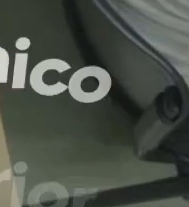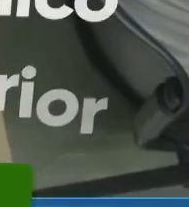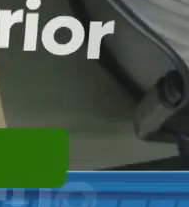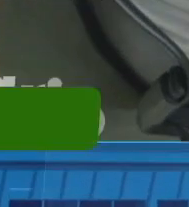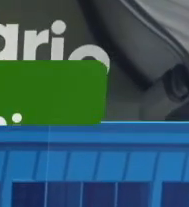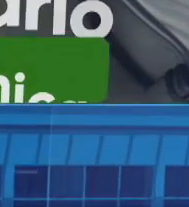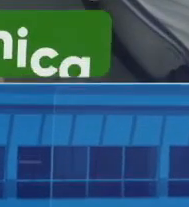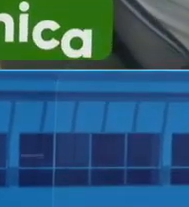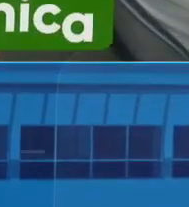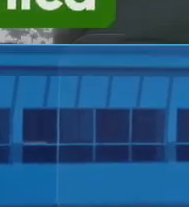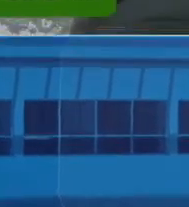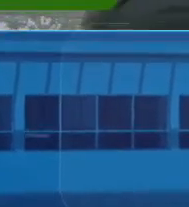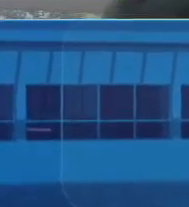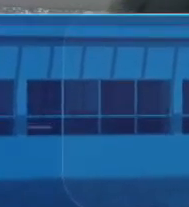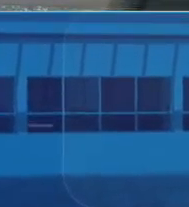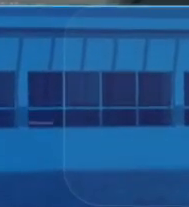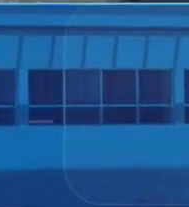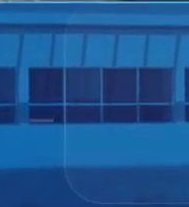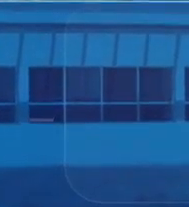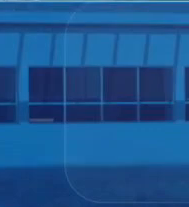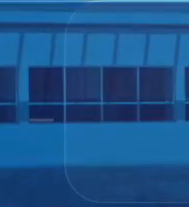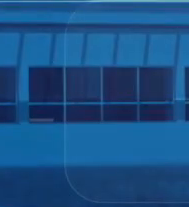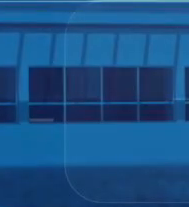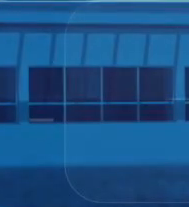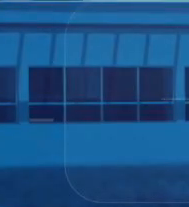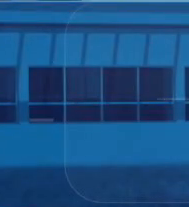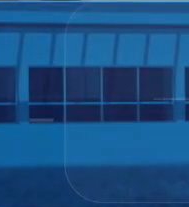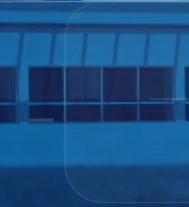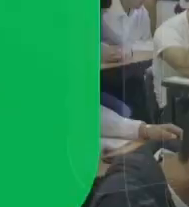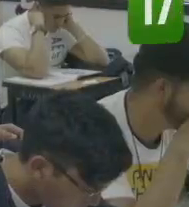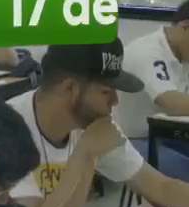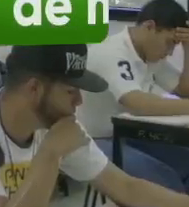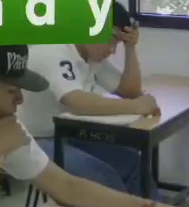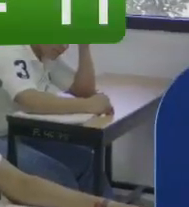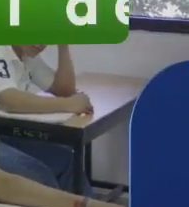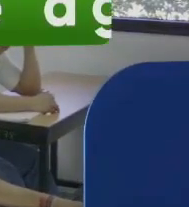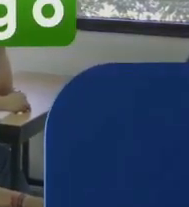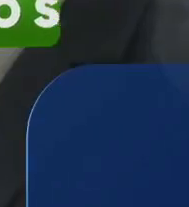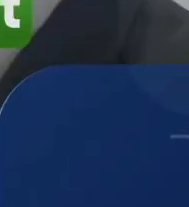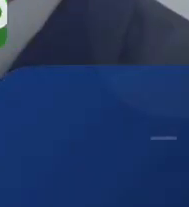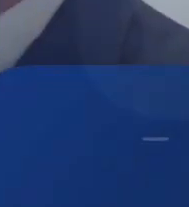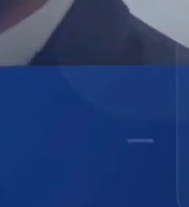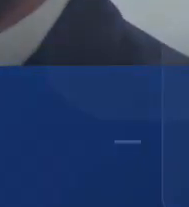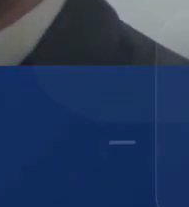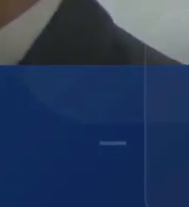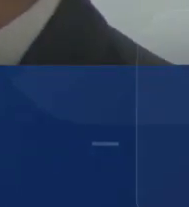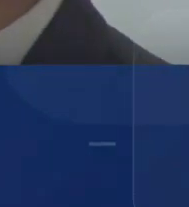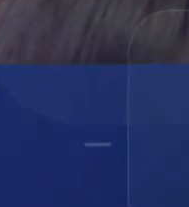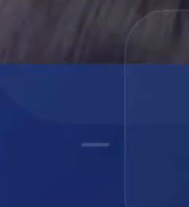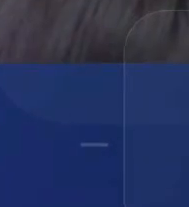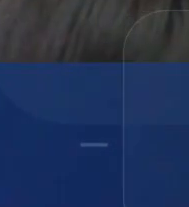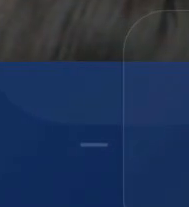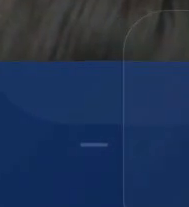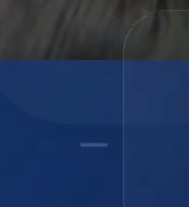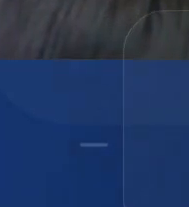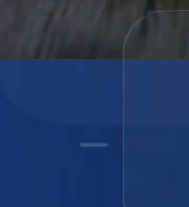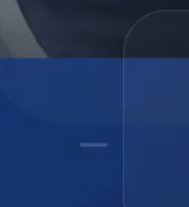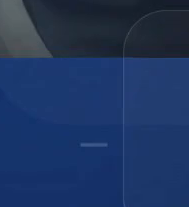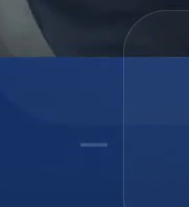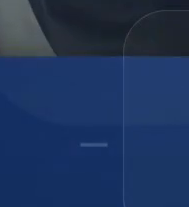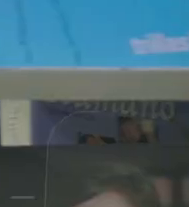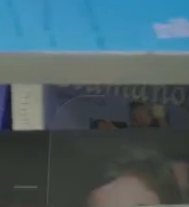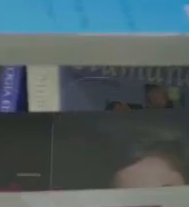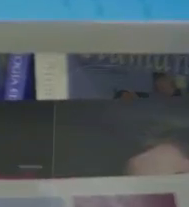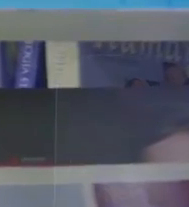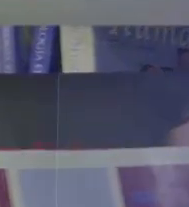y técnico superior universitario en mecatrónica. No lo pienses más y realiza tu preinscripción del 17 de mayo hasta el 11 de